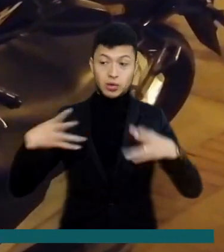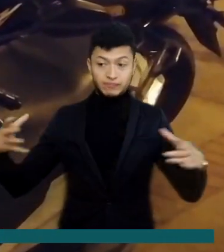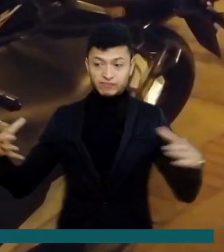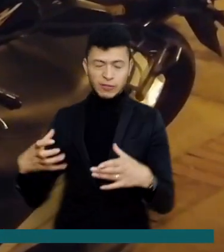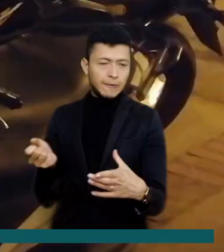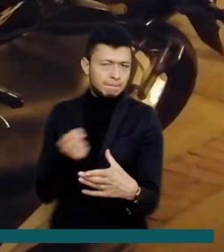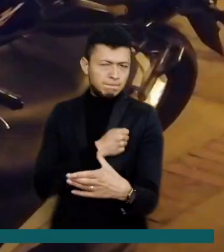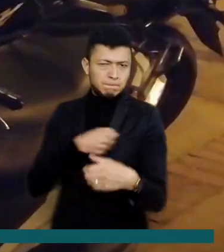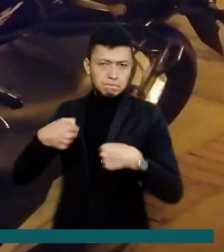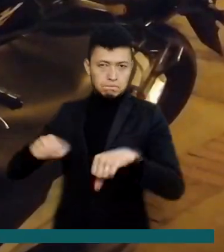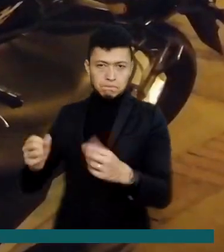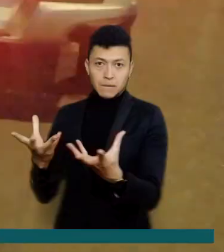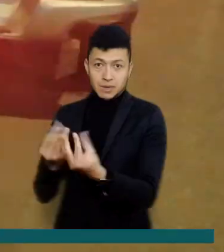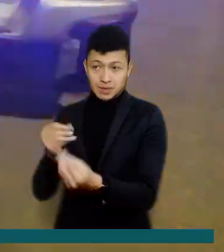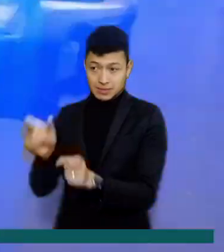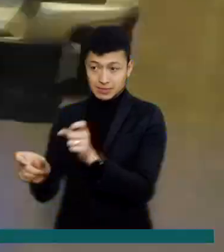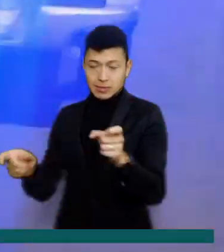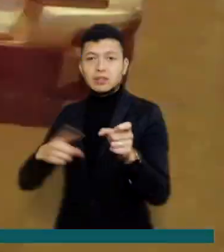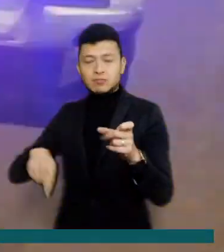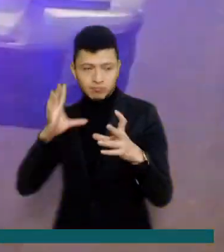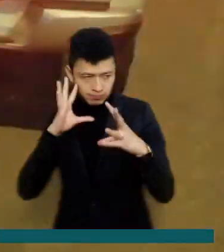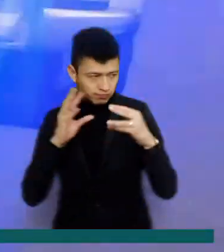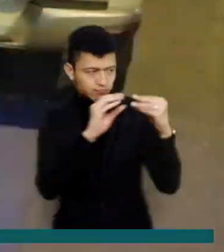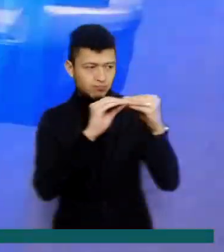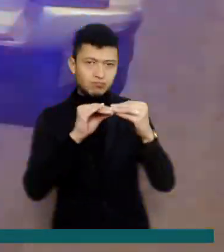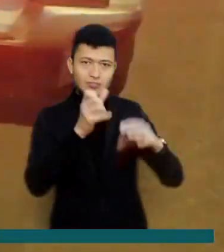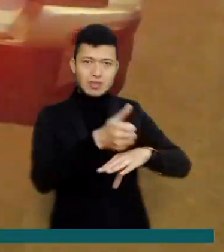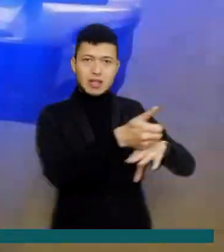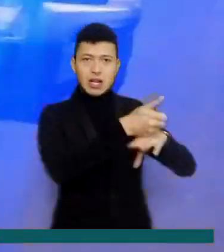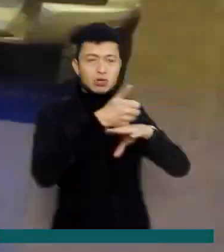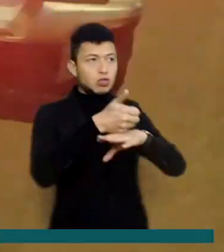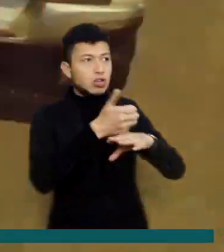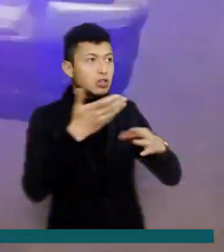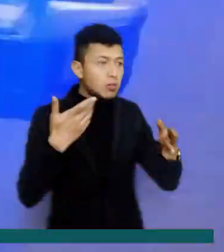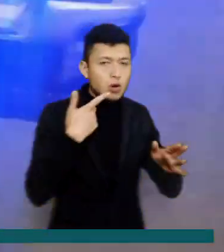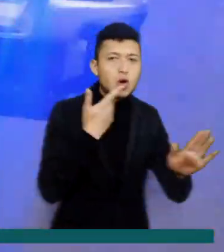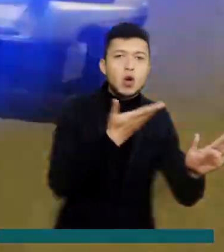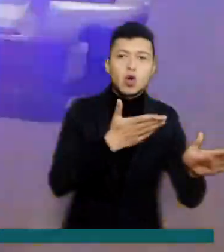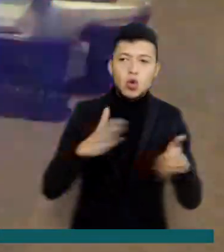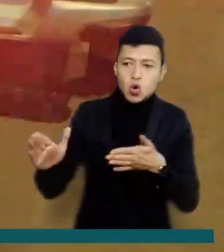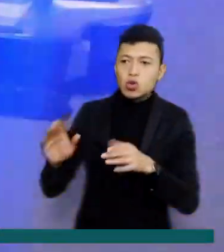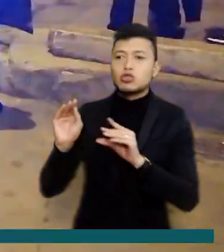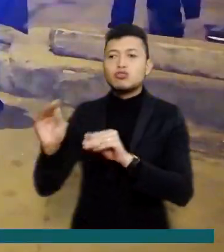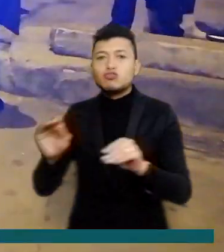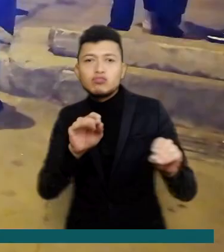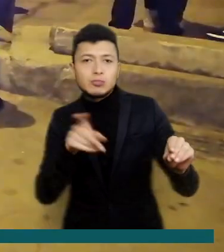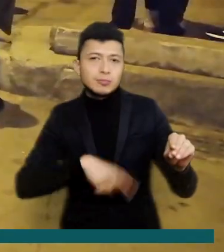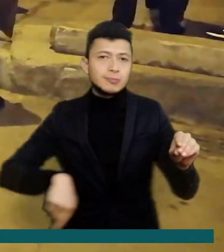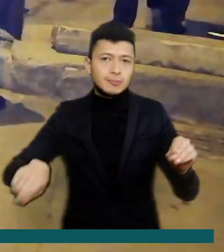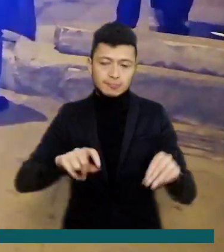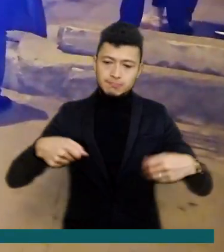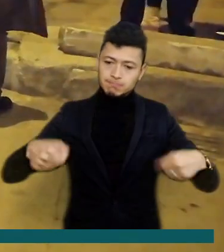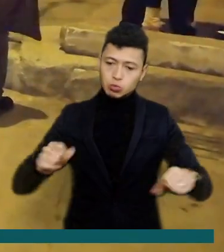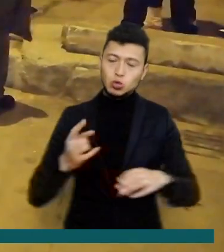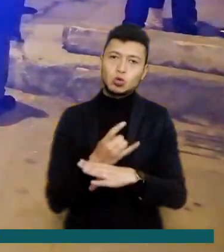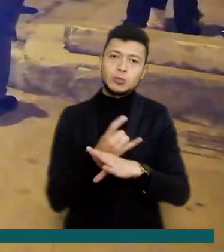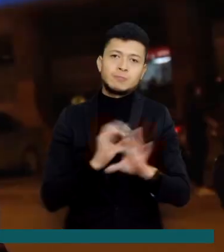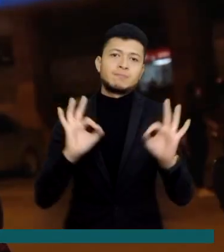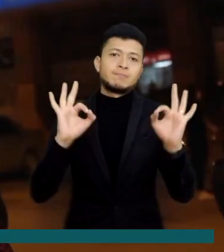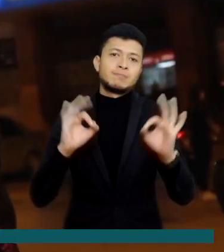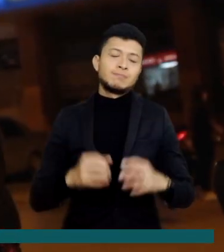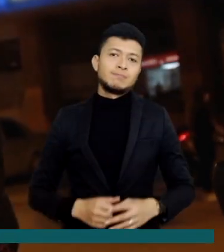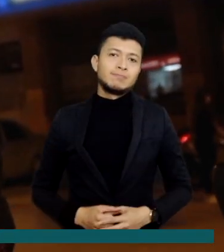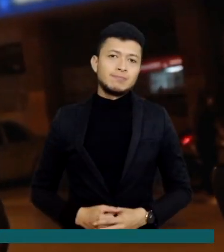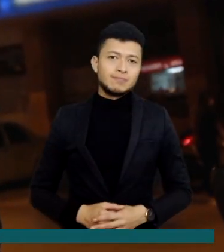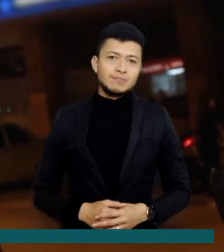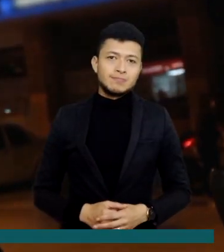o apasionados a las motos están acordando con las autoridades el ofrecimiento de cursos para el buen uso de la motocicleta.